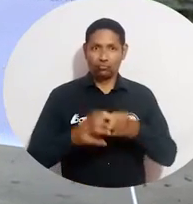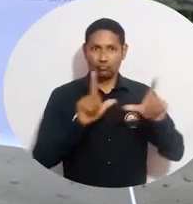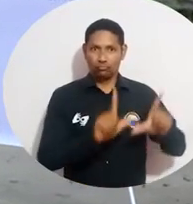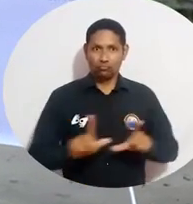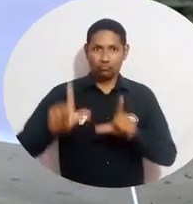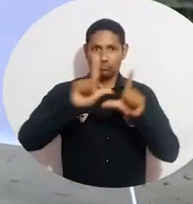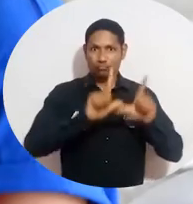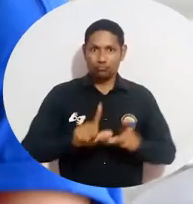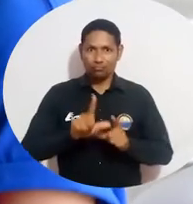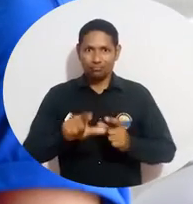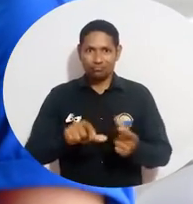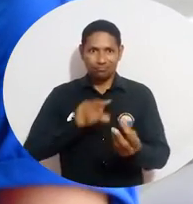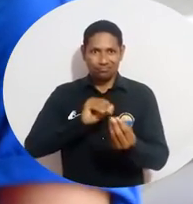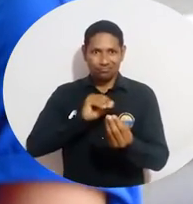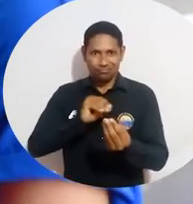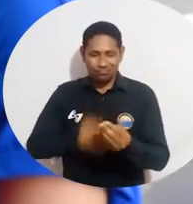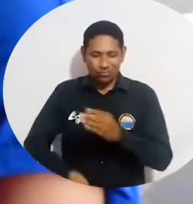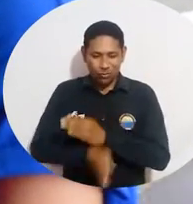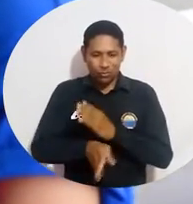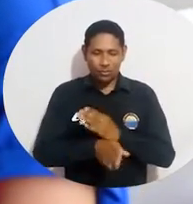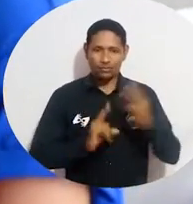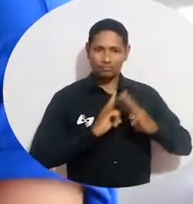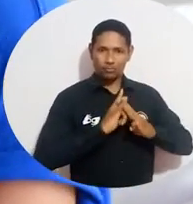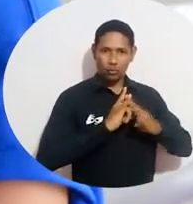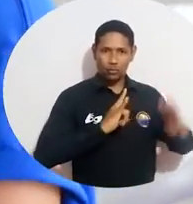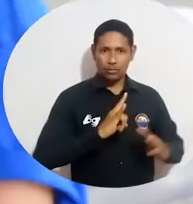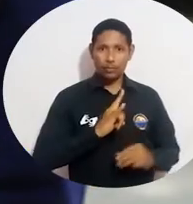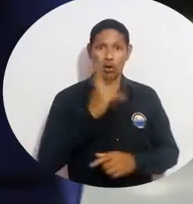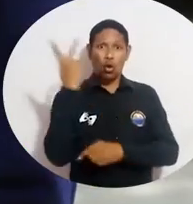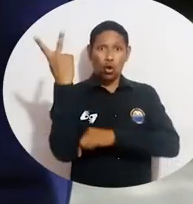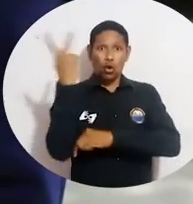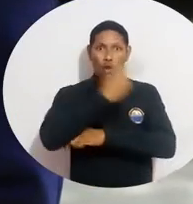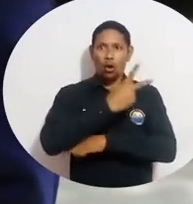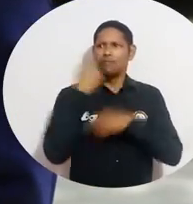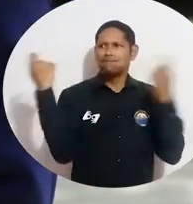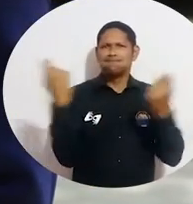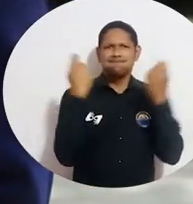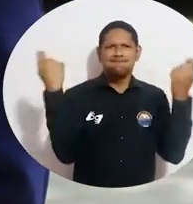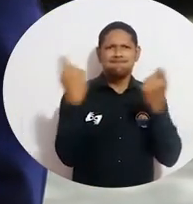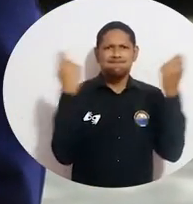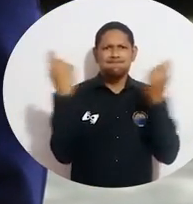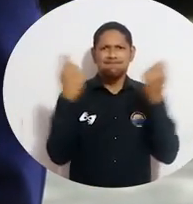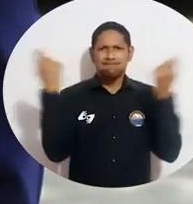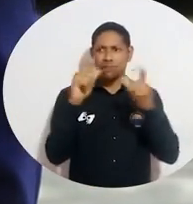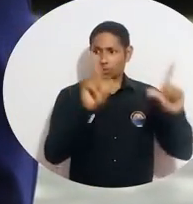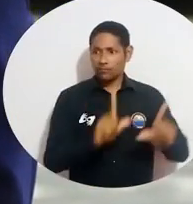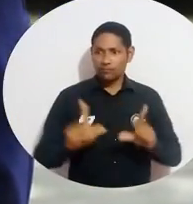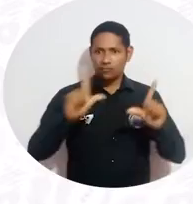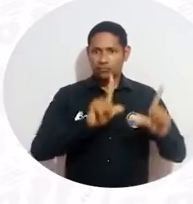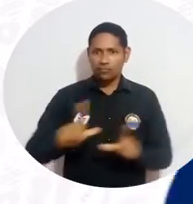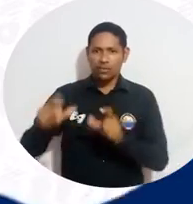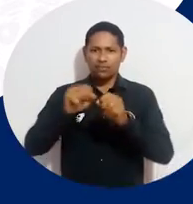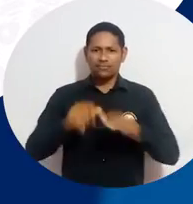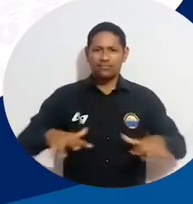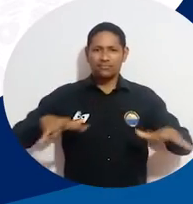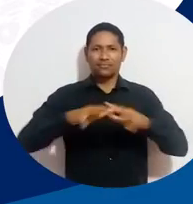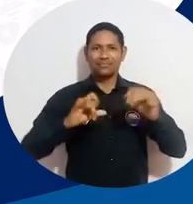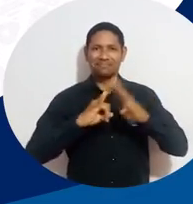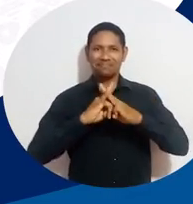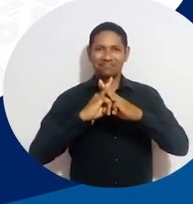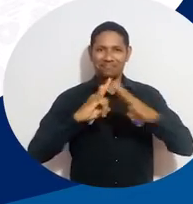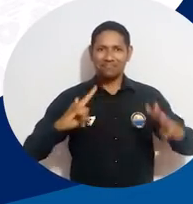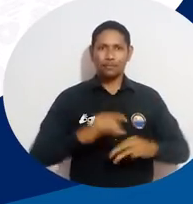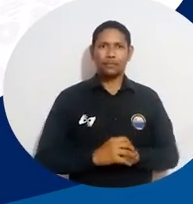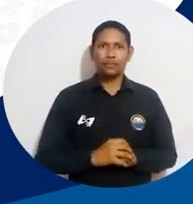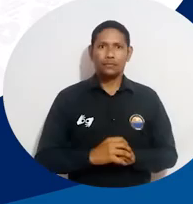El Centro de Posgrados y Formación Continua de Uni Magdalena llevó a cabo durante 2 días la tercera feria de posgrados en el campus principal de la